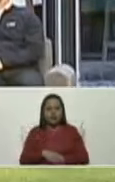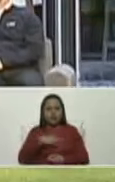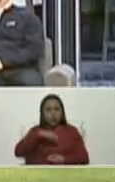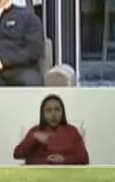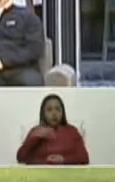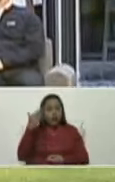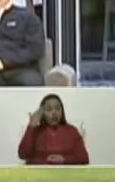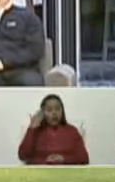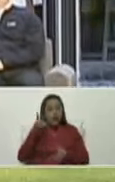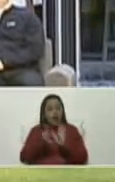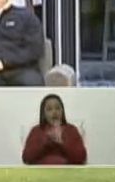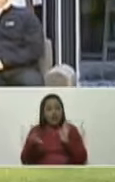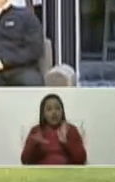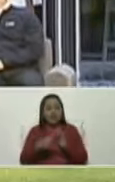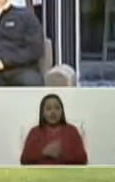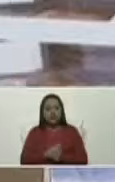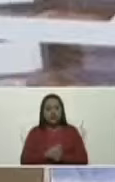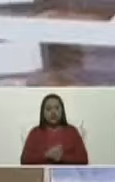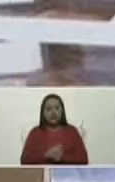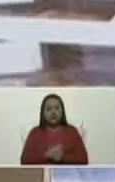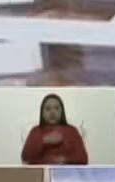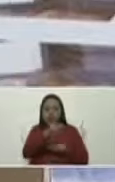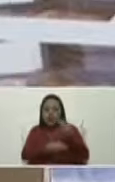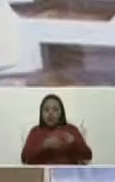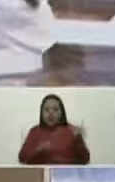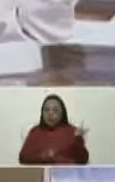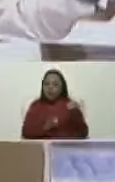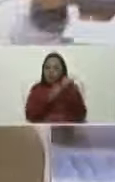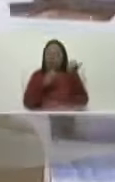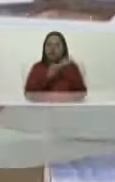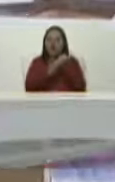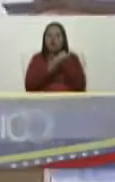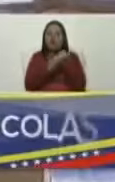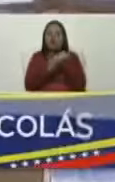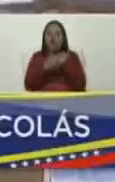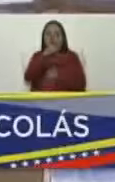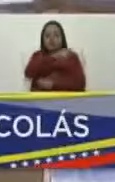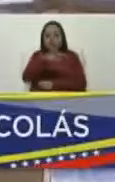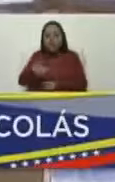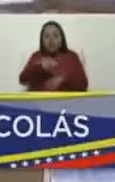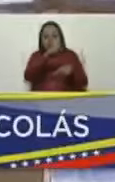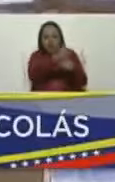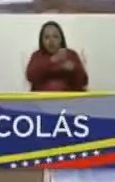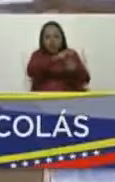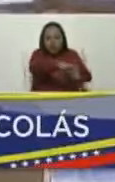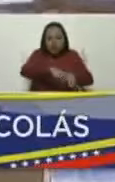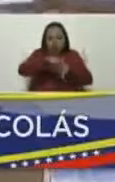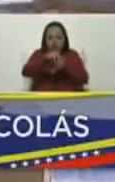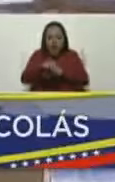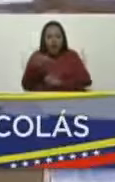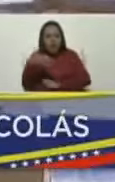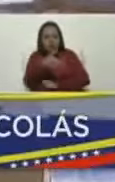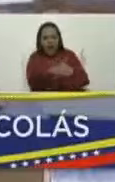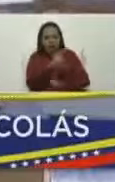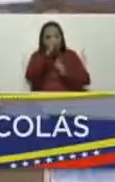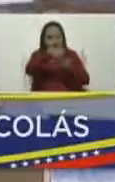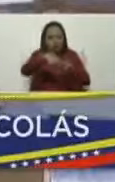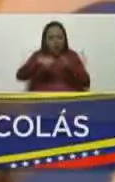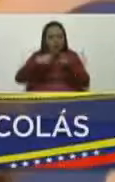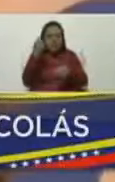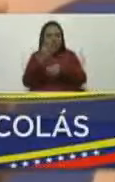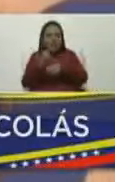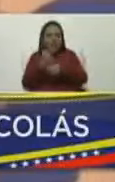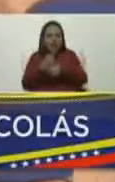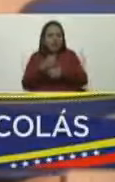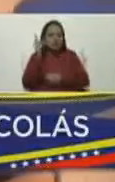que una ley que salga para beneficiar a los campesinos, a los pescadores, a los trabajadores, a las